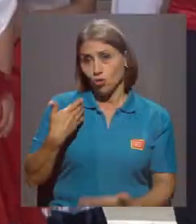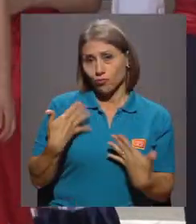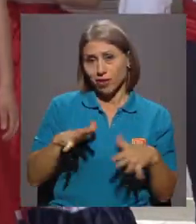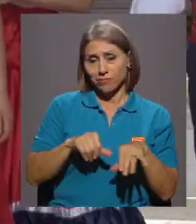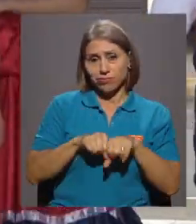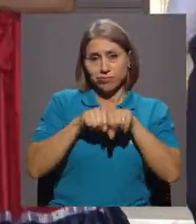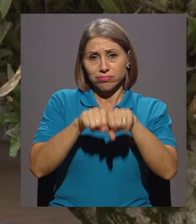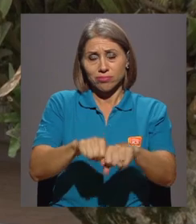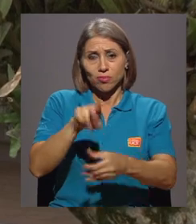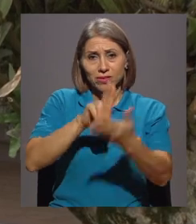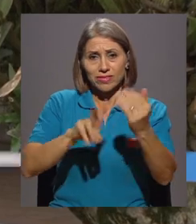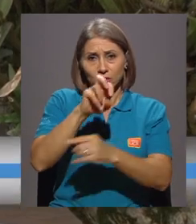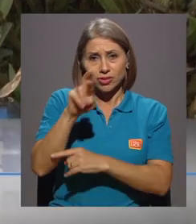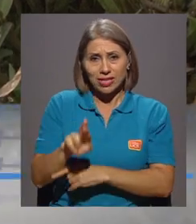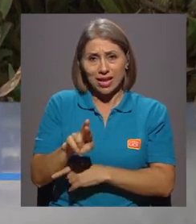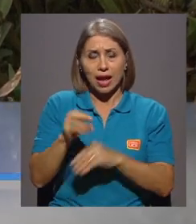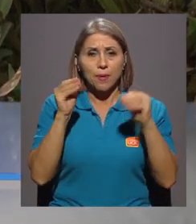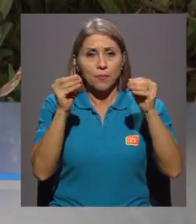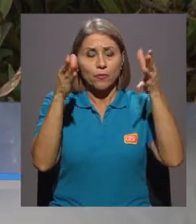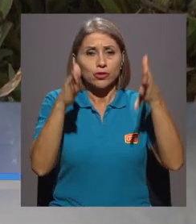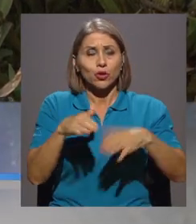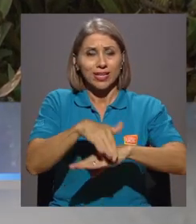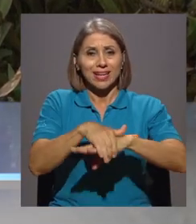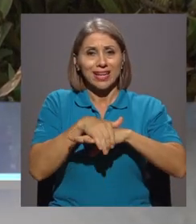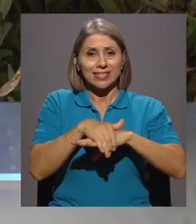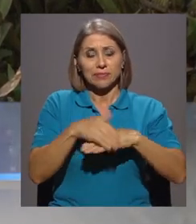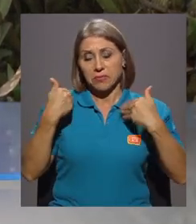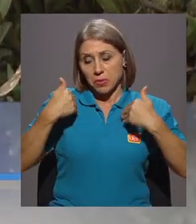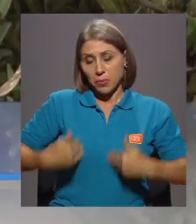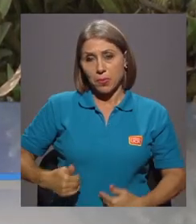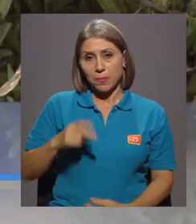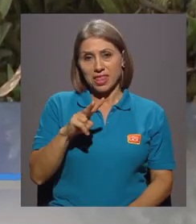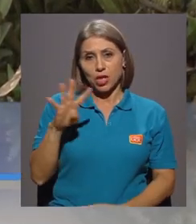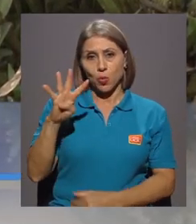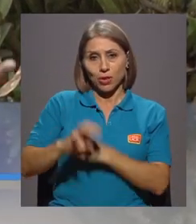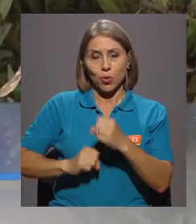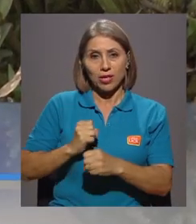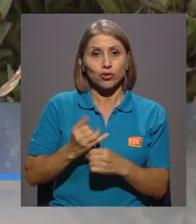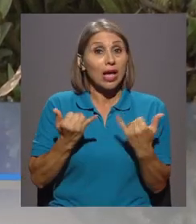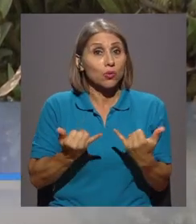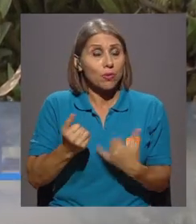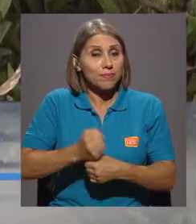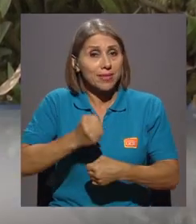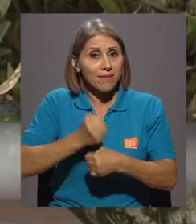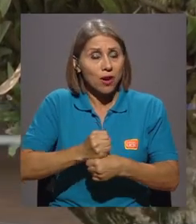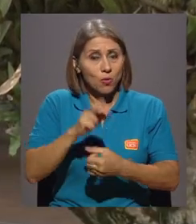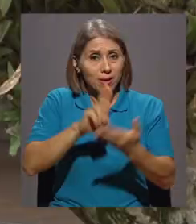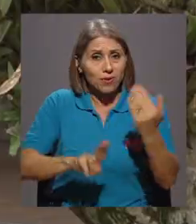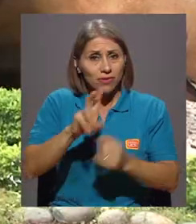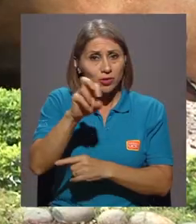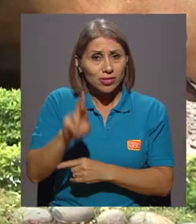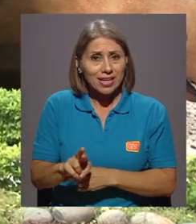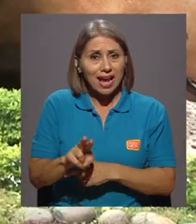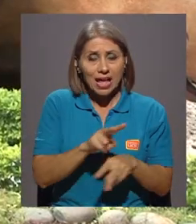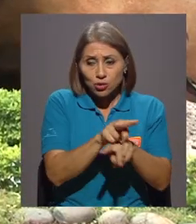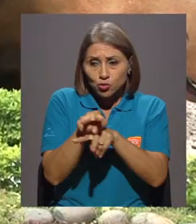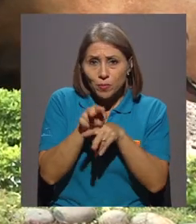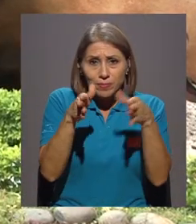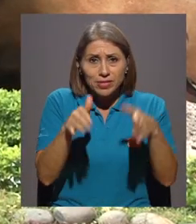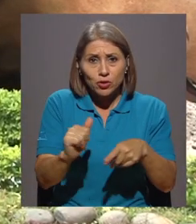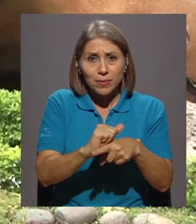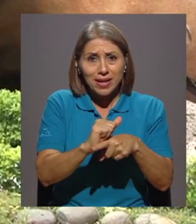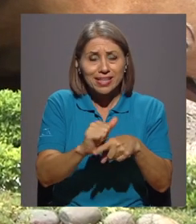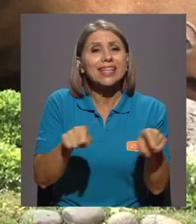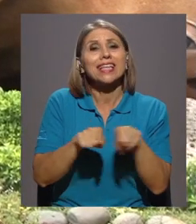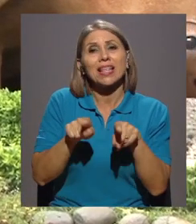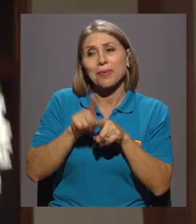Soy egresado de la Universidad de Costa Rica, soy profesor de inglés, tengo 24 años y actualmente trabajo para la Universidad de Costa Rica como supervisor de prácticas y